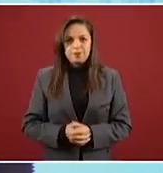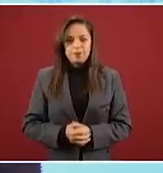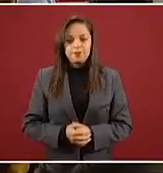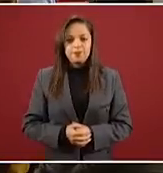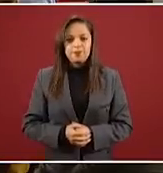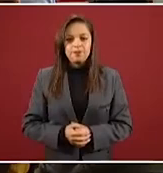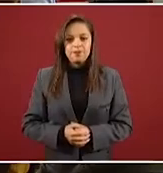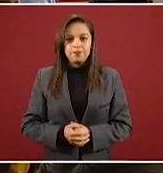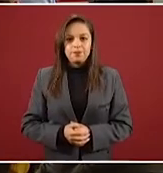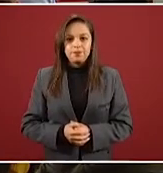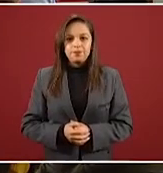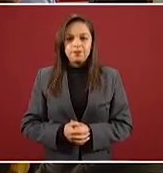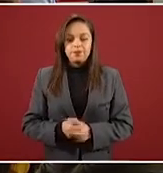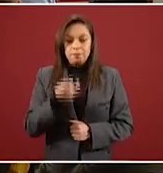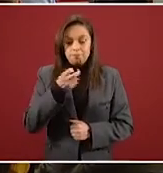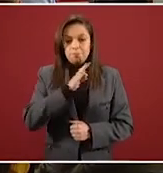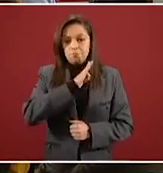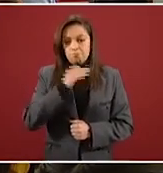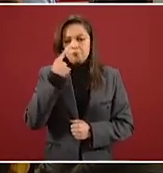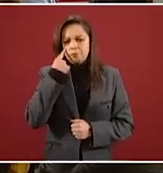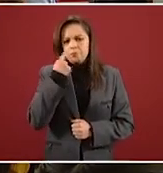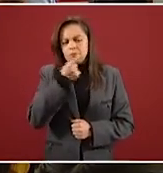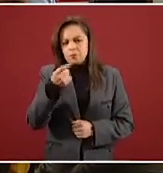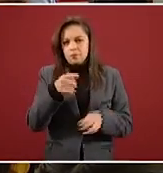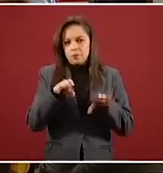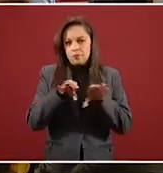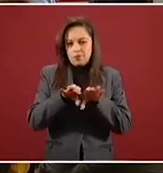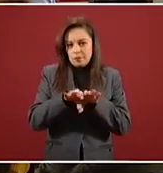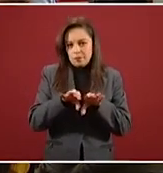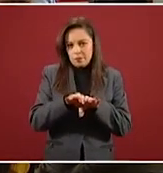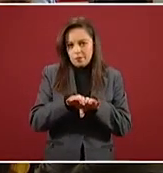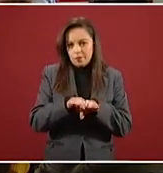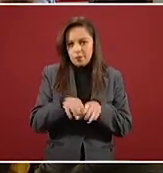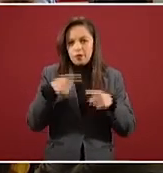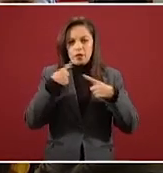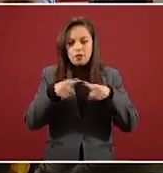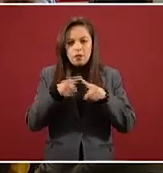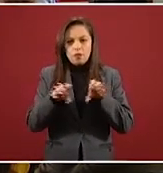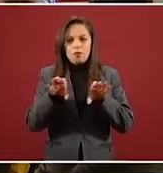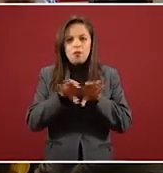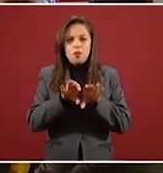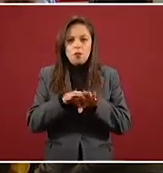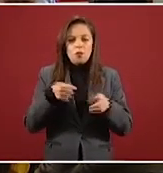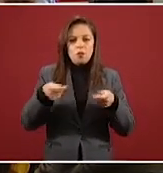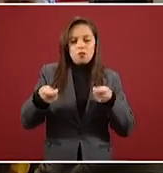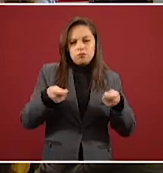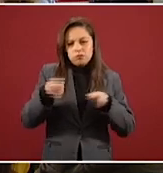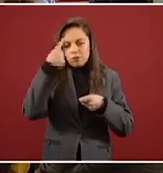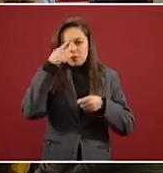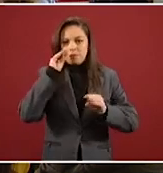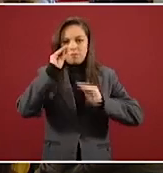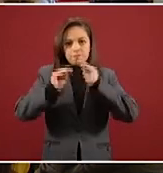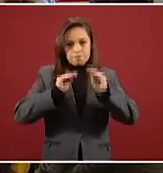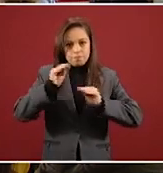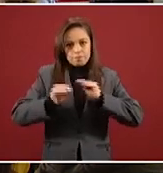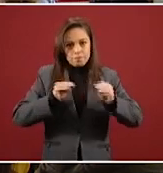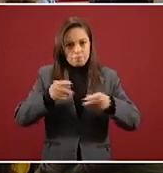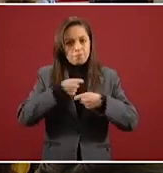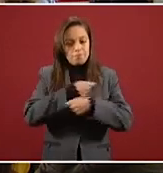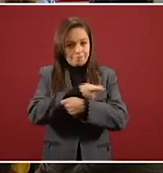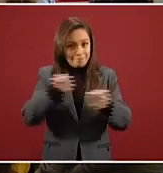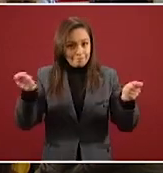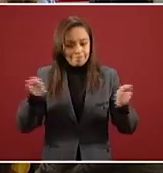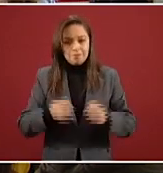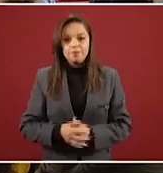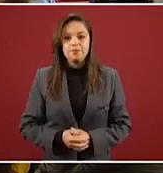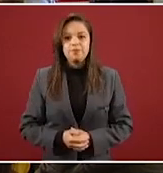presentación para ver un poco el panorama y algunas de las estrategias que estamos lanzando. Todos los cierres